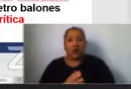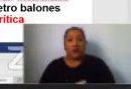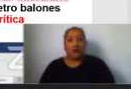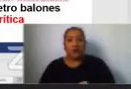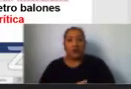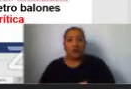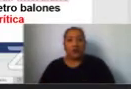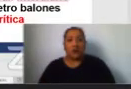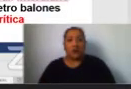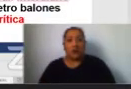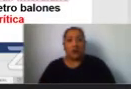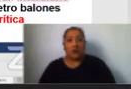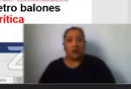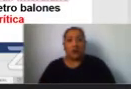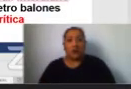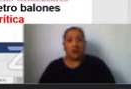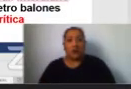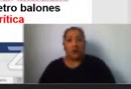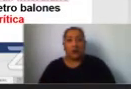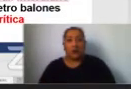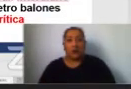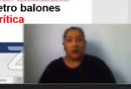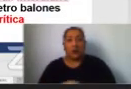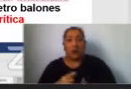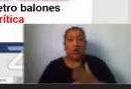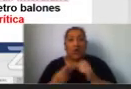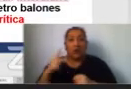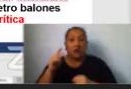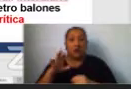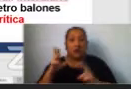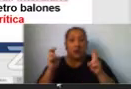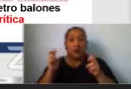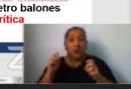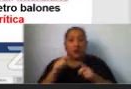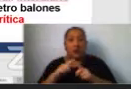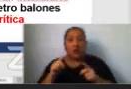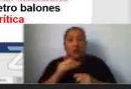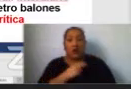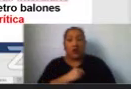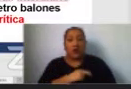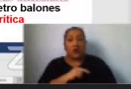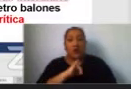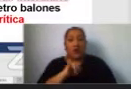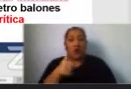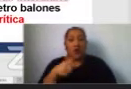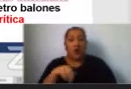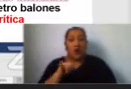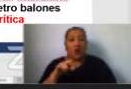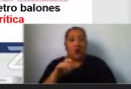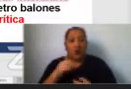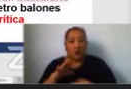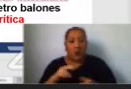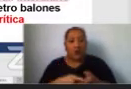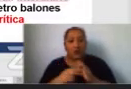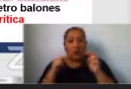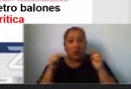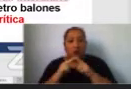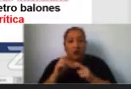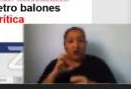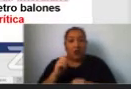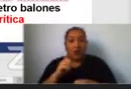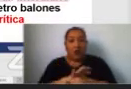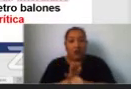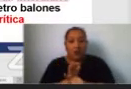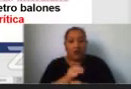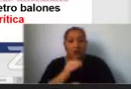aumenten los casos. El hospital de Juanjuy y Bellavista también se atienden casos de COVID en